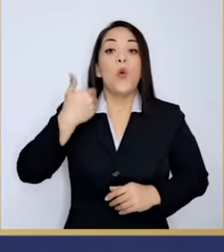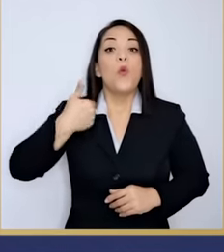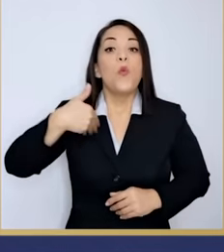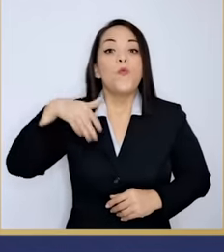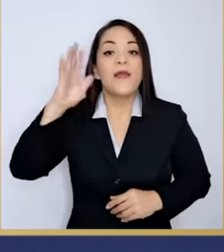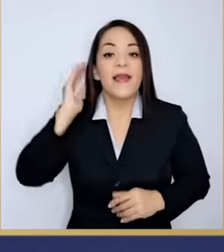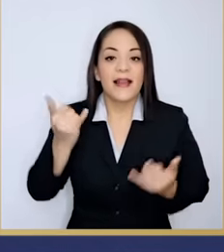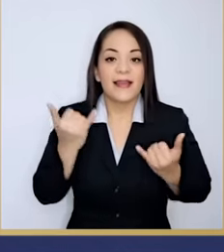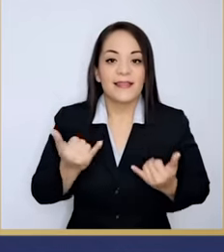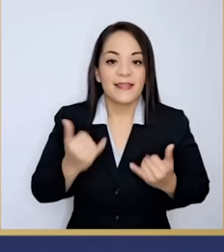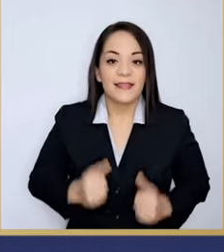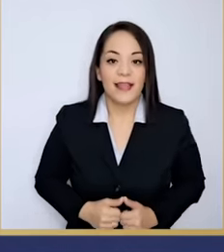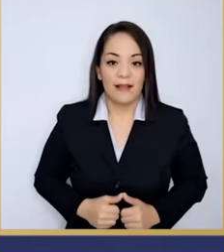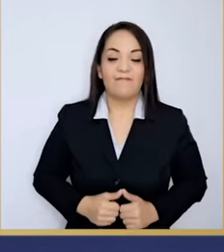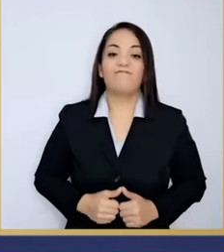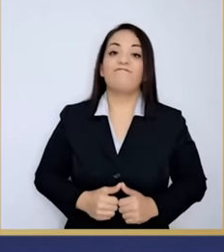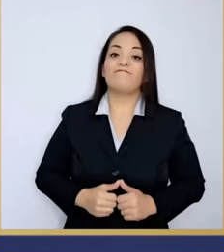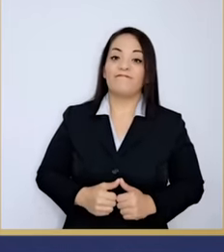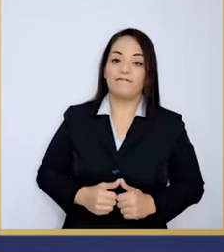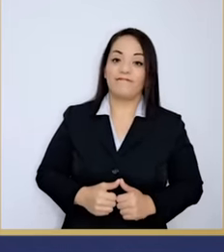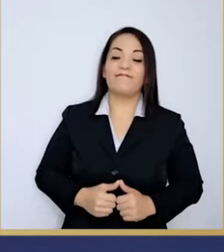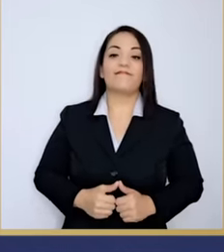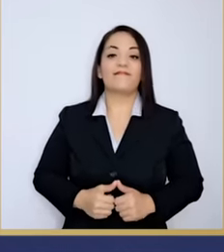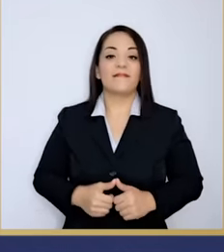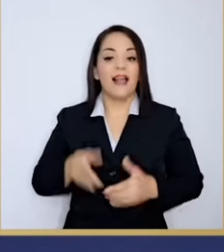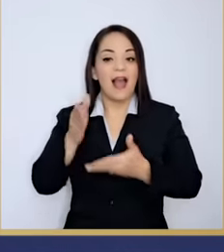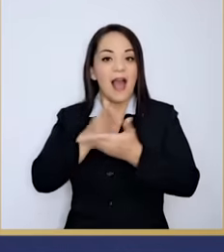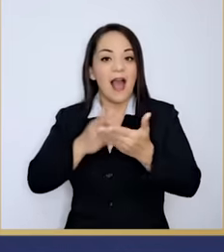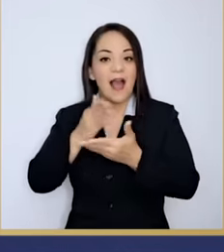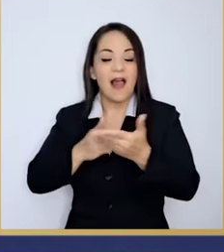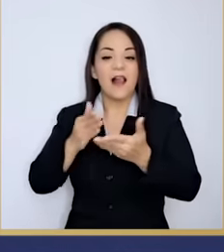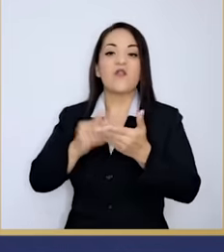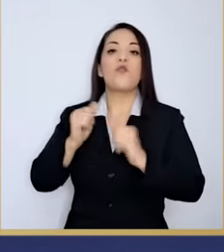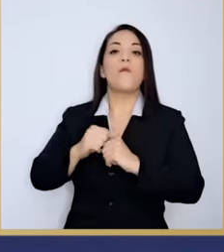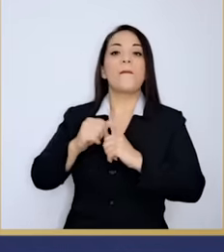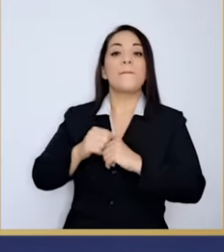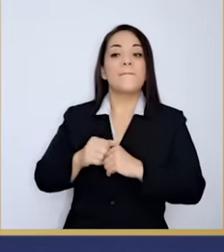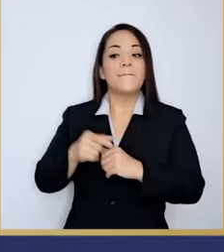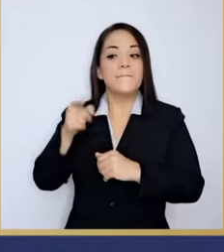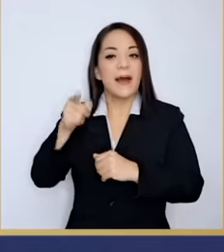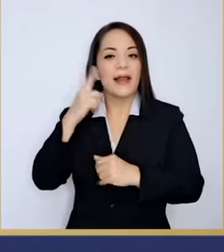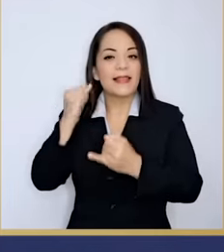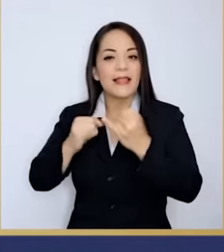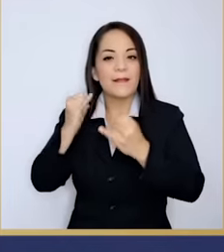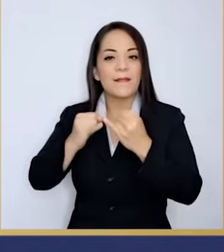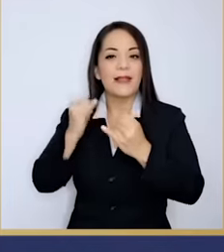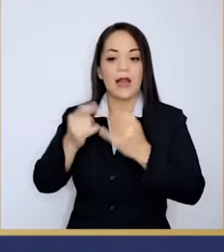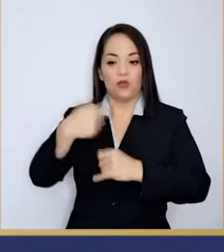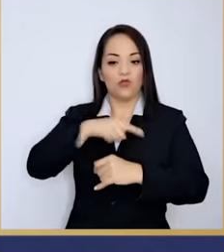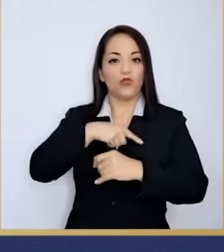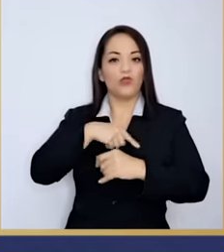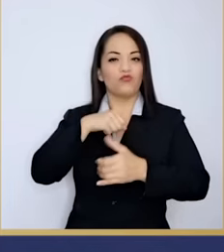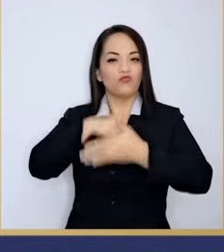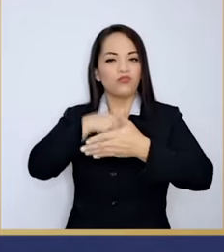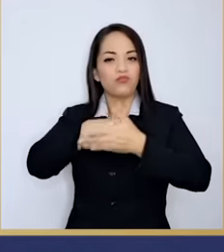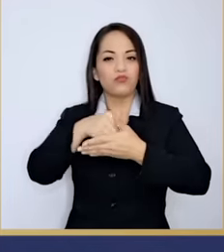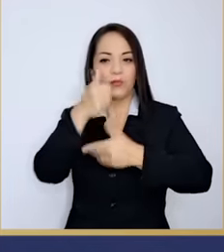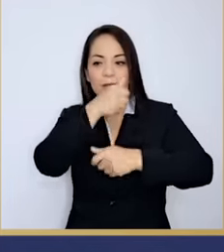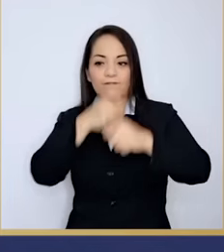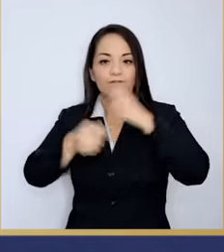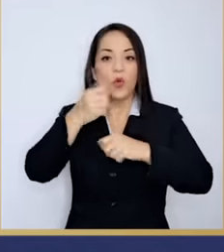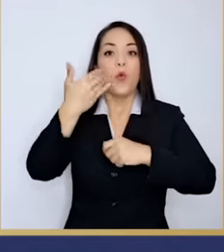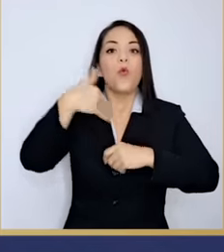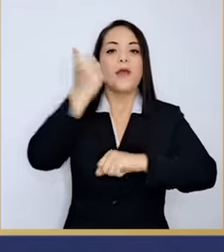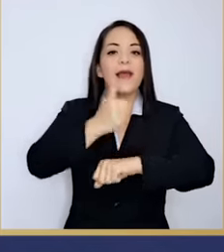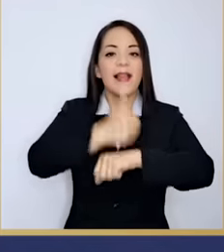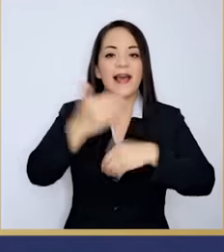sido ya una gran arma en nuestra constante lucha contra el narcotráfico tener